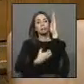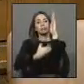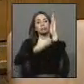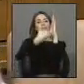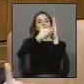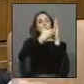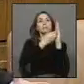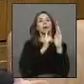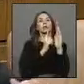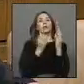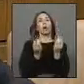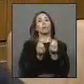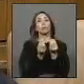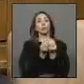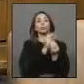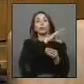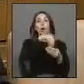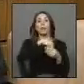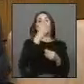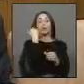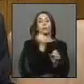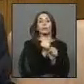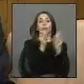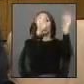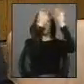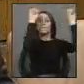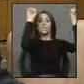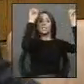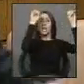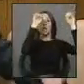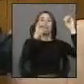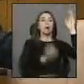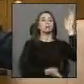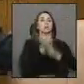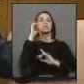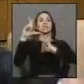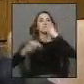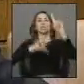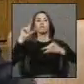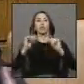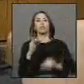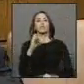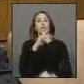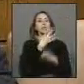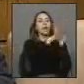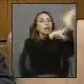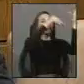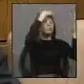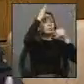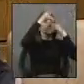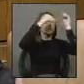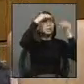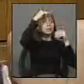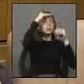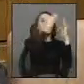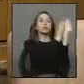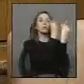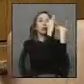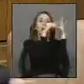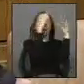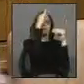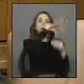fiscales que hemos tenido del sistema en los últimos años. Fiscales que han ganado experiencia, que se han formado en el sistema,